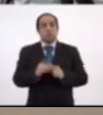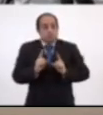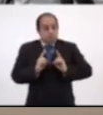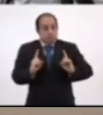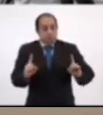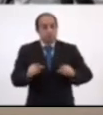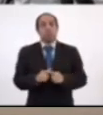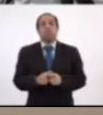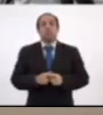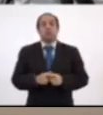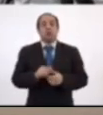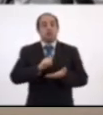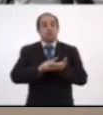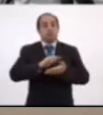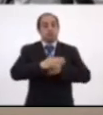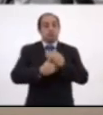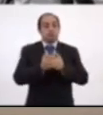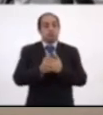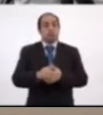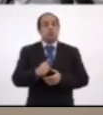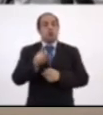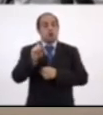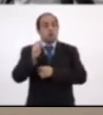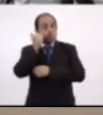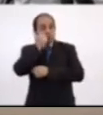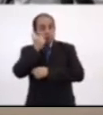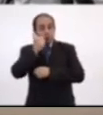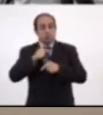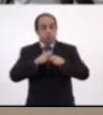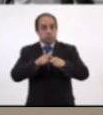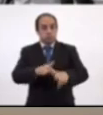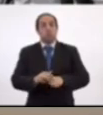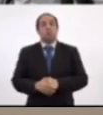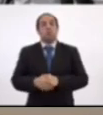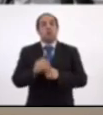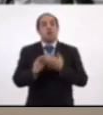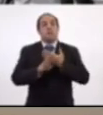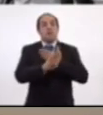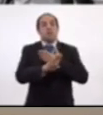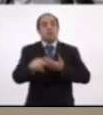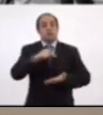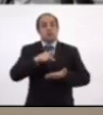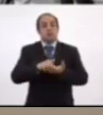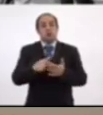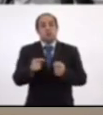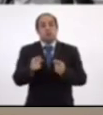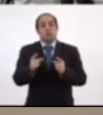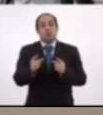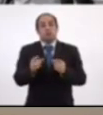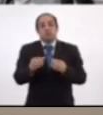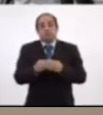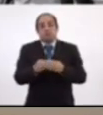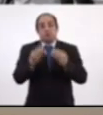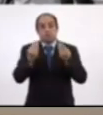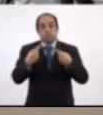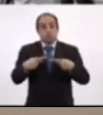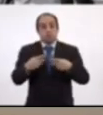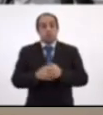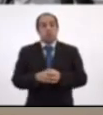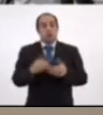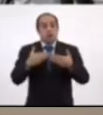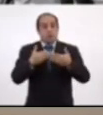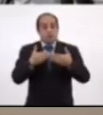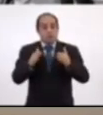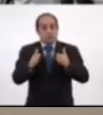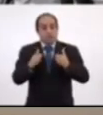distancia, lavarnos las manos con agua y con jabón constantemente, evitar siempre que podamos lugares cerrados o con muchas personas, abrir puertas y ventanas para ventilar